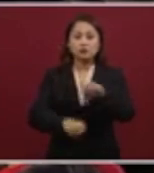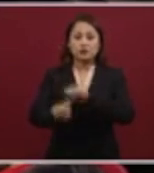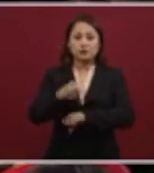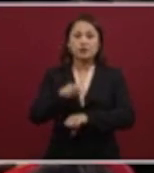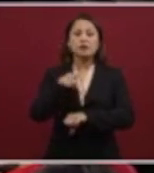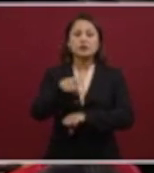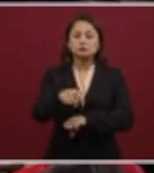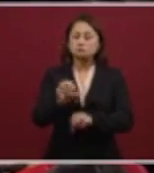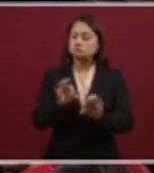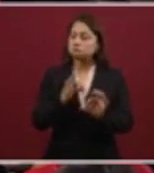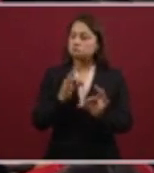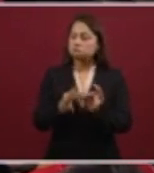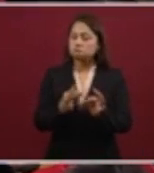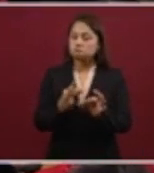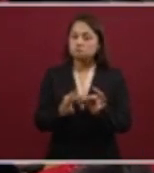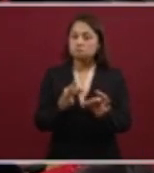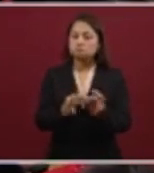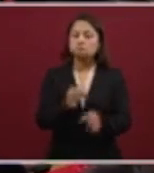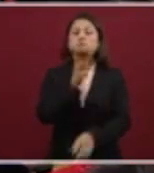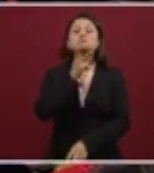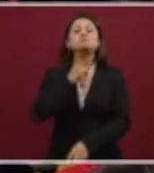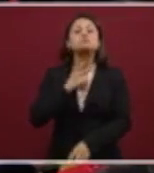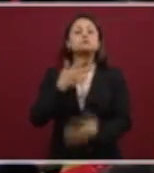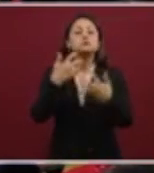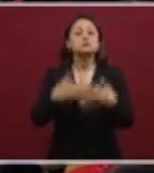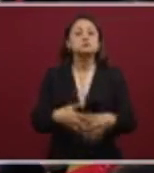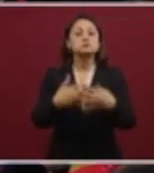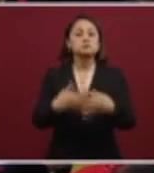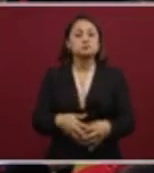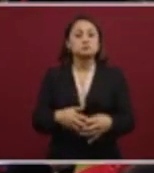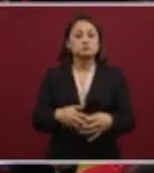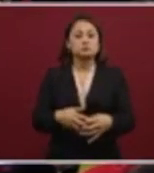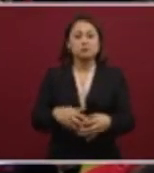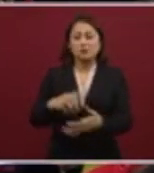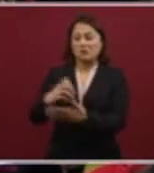de petróleo, de 107 contratos,